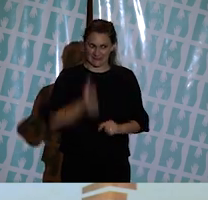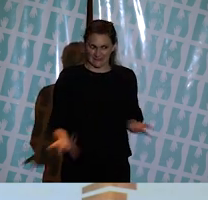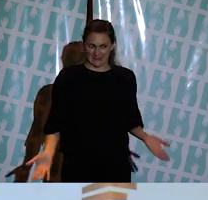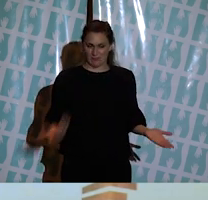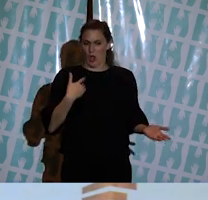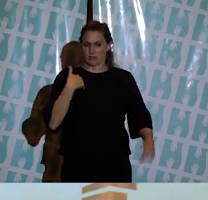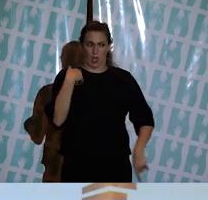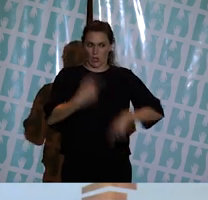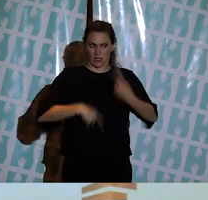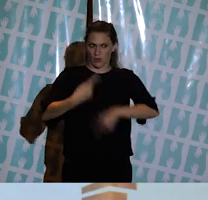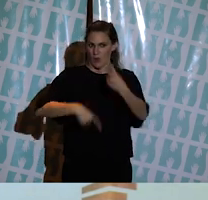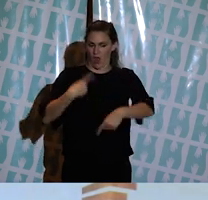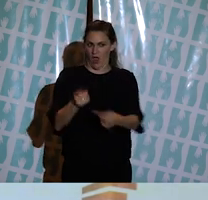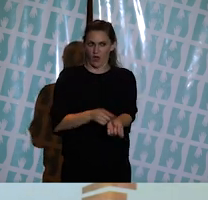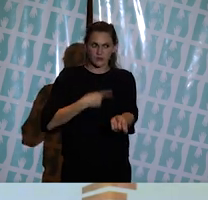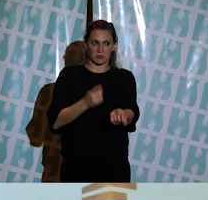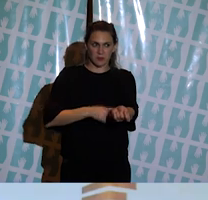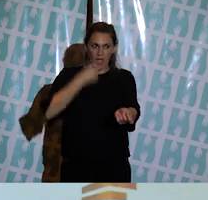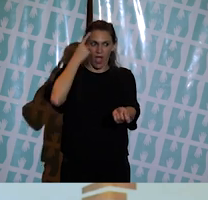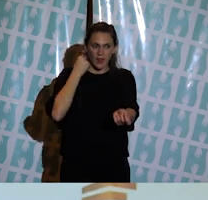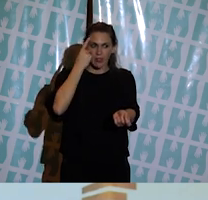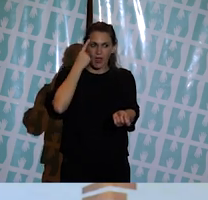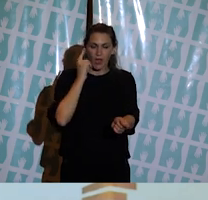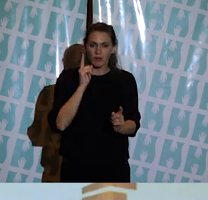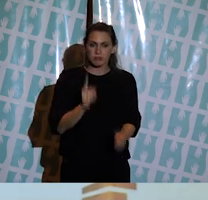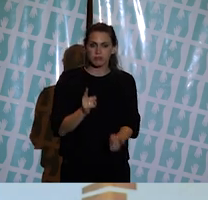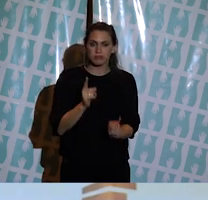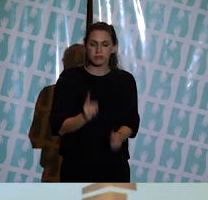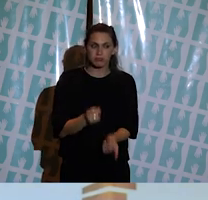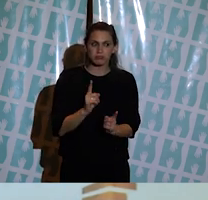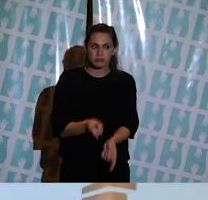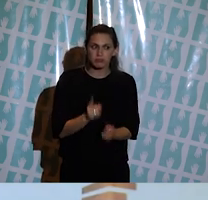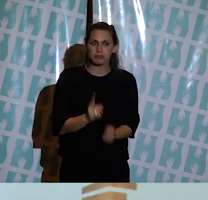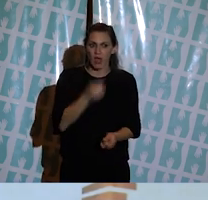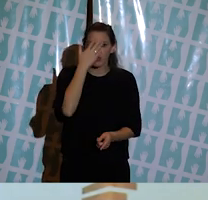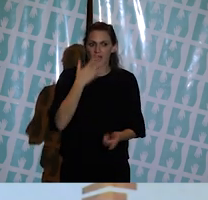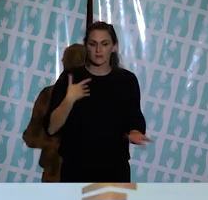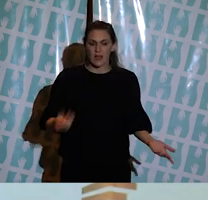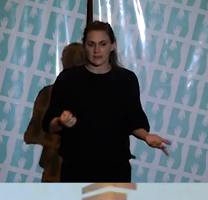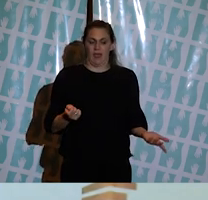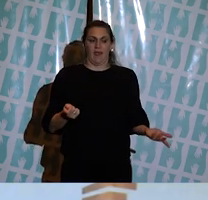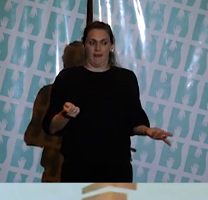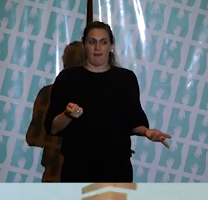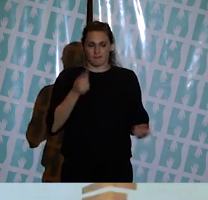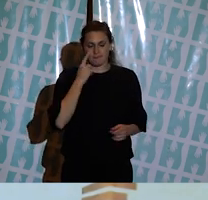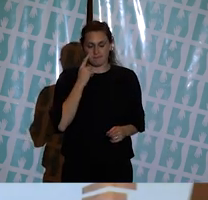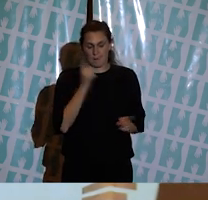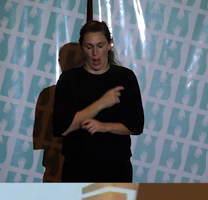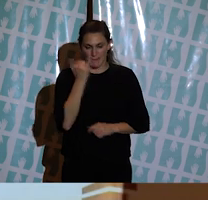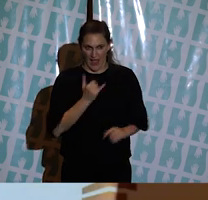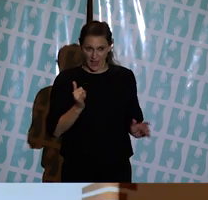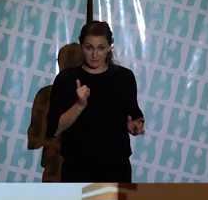claramente se convierte en un patrón desadaptativo que nos lleva a tener, por ejemplo, un trastorno de personalidad grave como este. ¿Respondido?